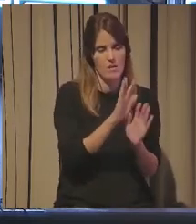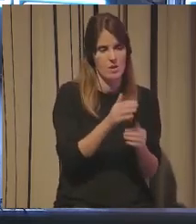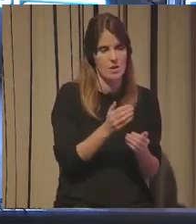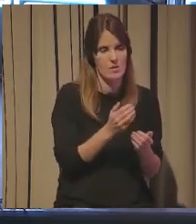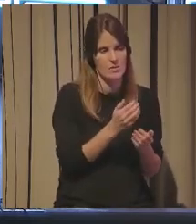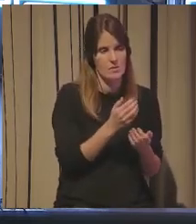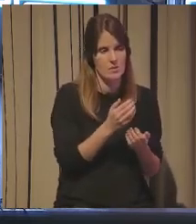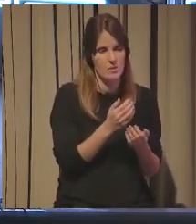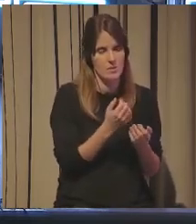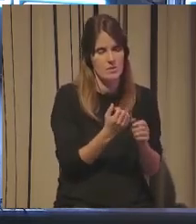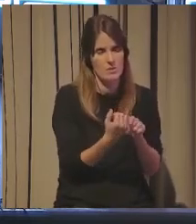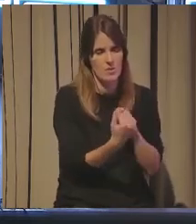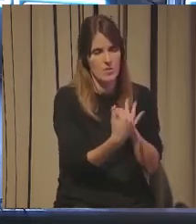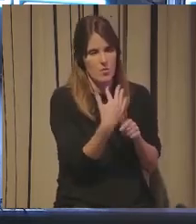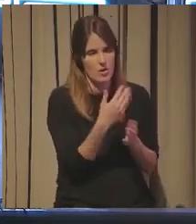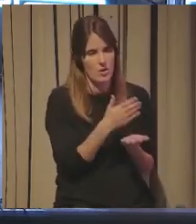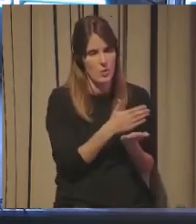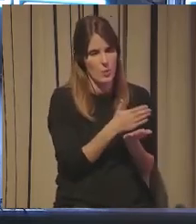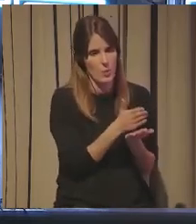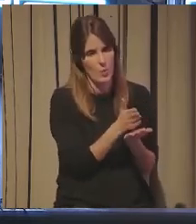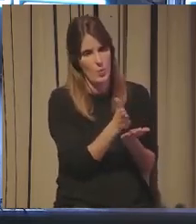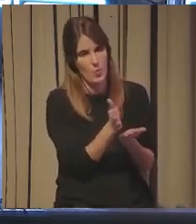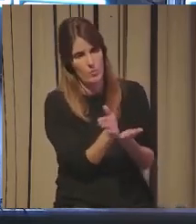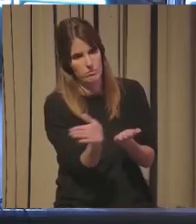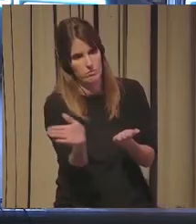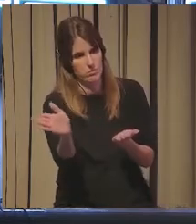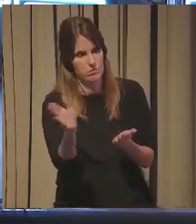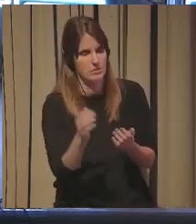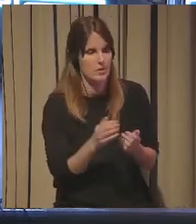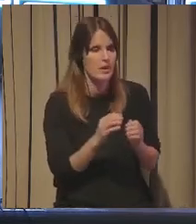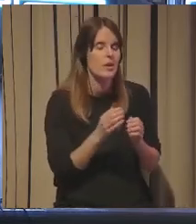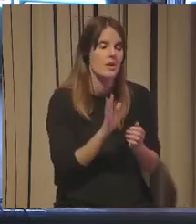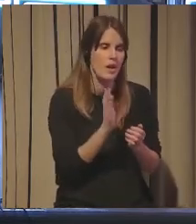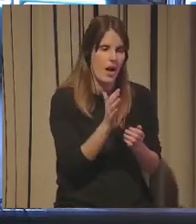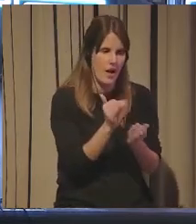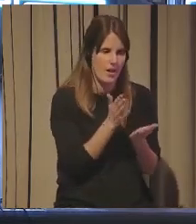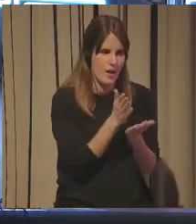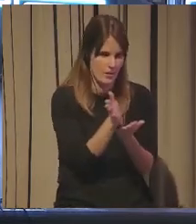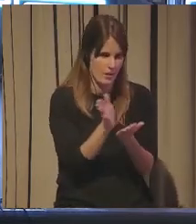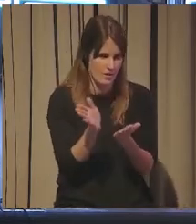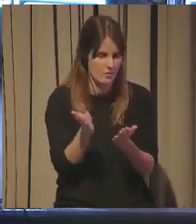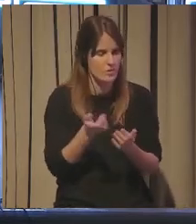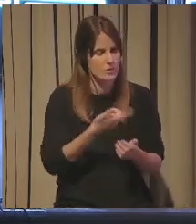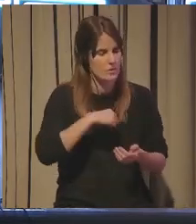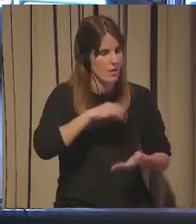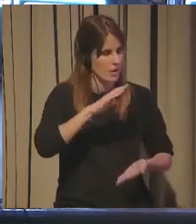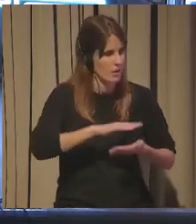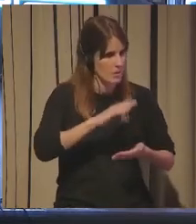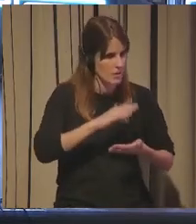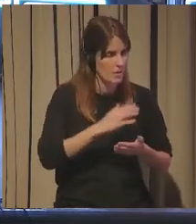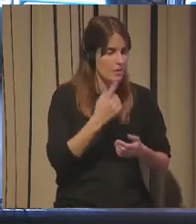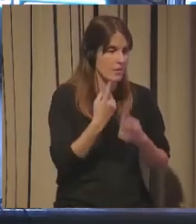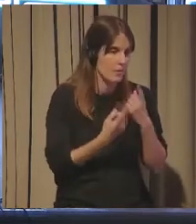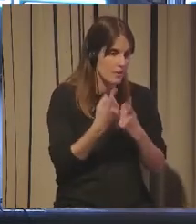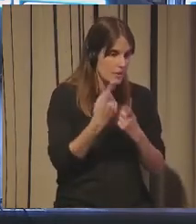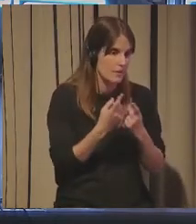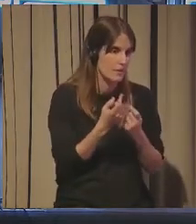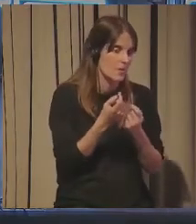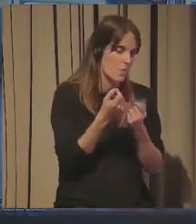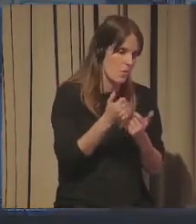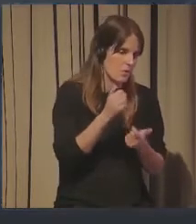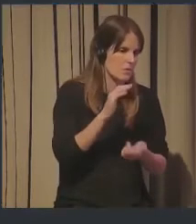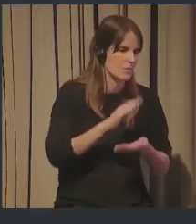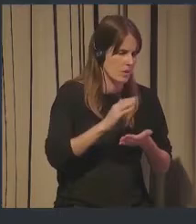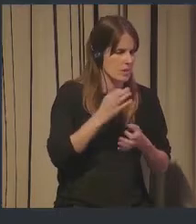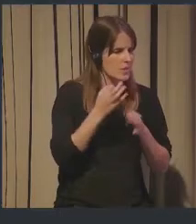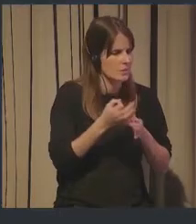camino. Y tenemos también alternativas. Algunas personas tenemos mucha capacidad, otras veces muy poco, pero siempre tenemos